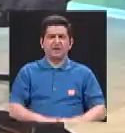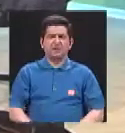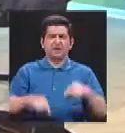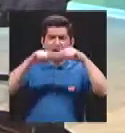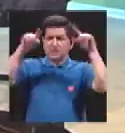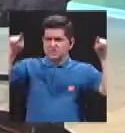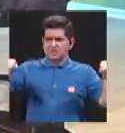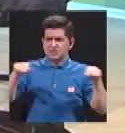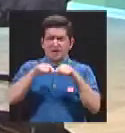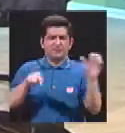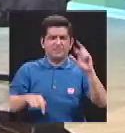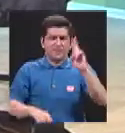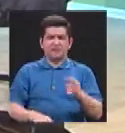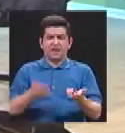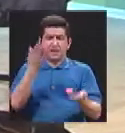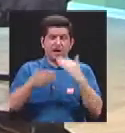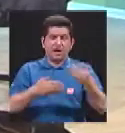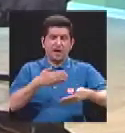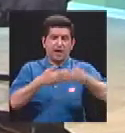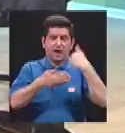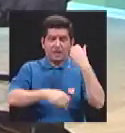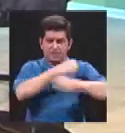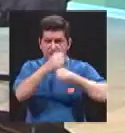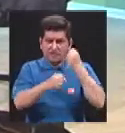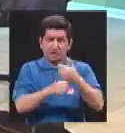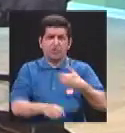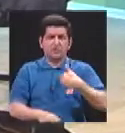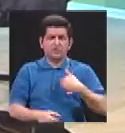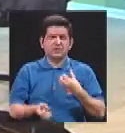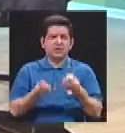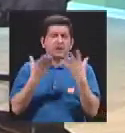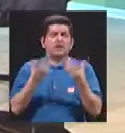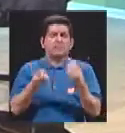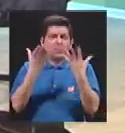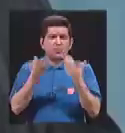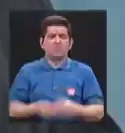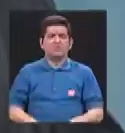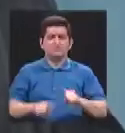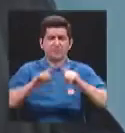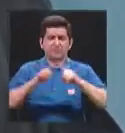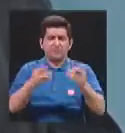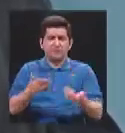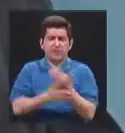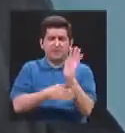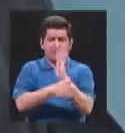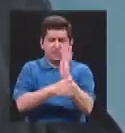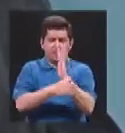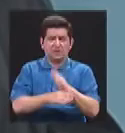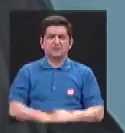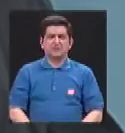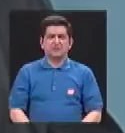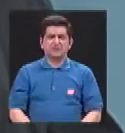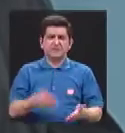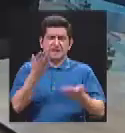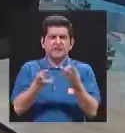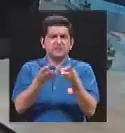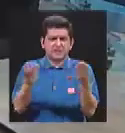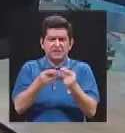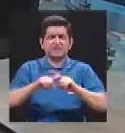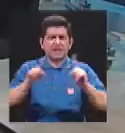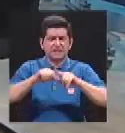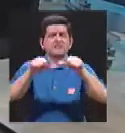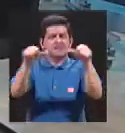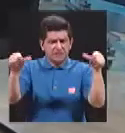en las pantallas costarricenses en comparación a otros años donde hemos tenido muchos estrenos seguidos. Es cierto. Fue un año, digamos,